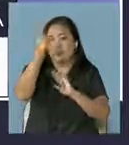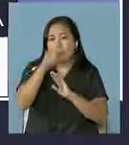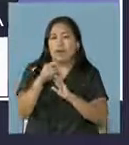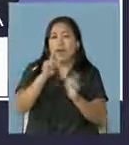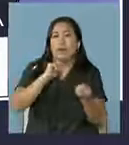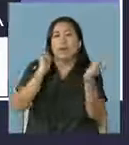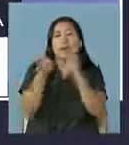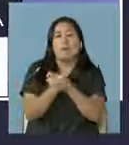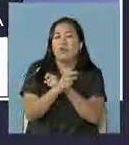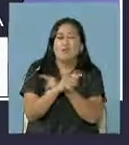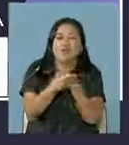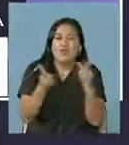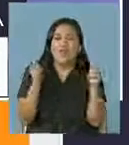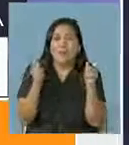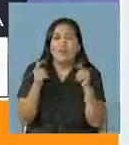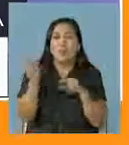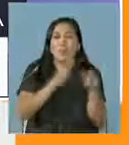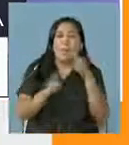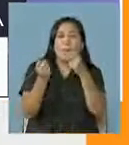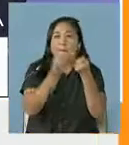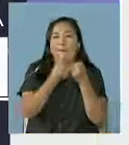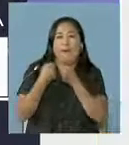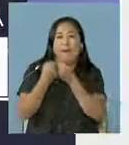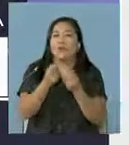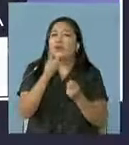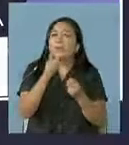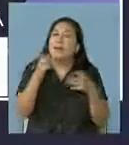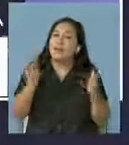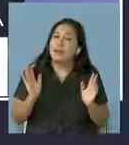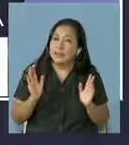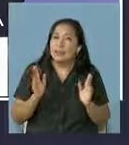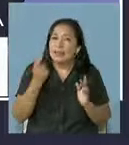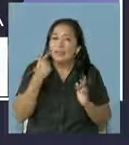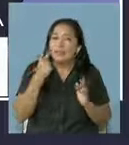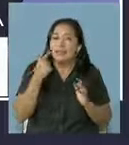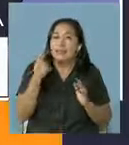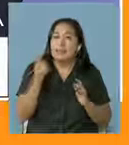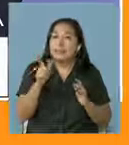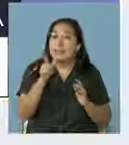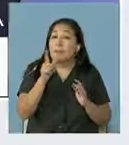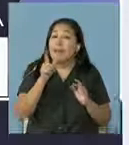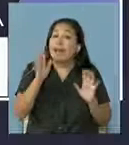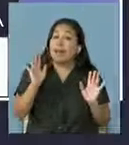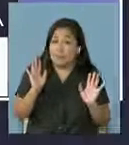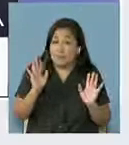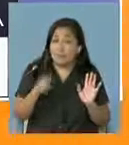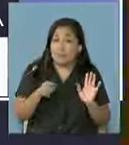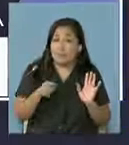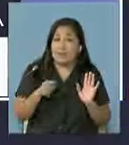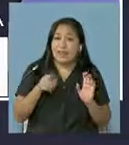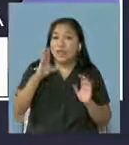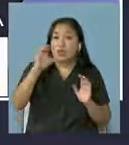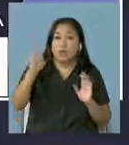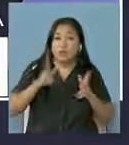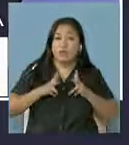realidad se buscó este acuerdo eh que parece no ser un gerenciamiento O al menos así lo comunican desde desde el